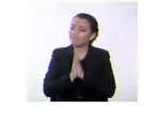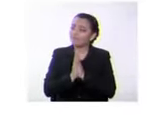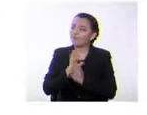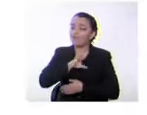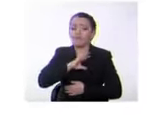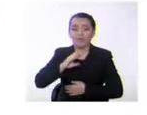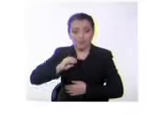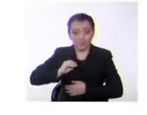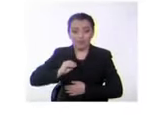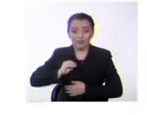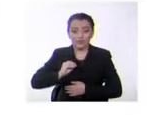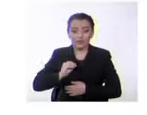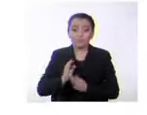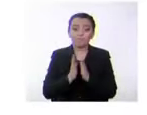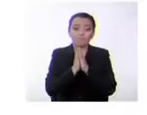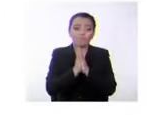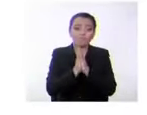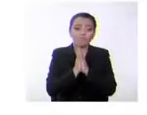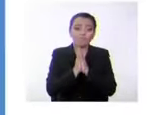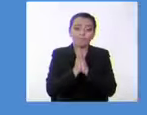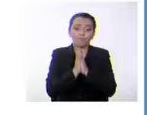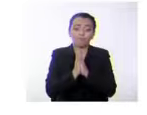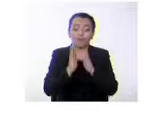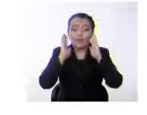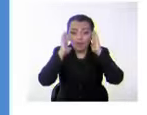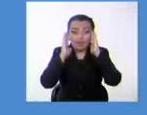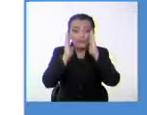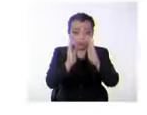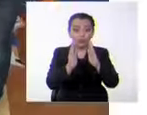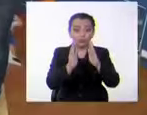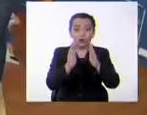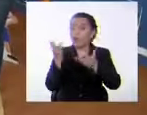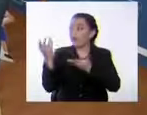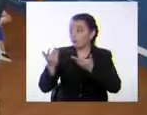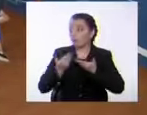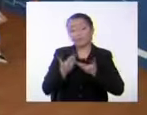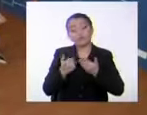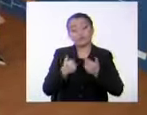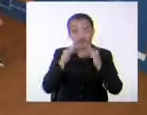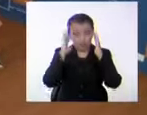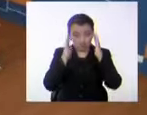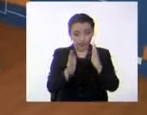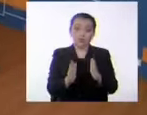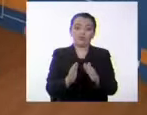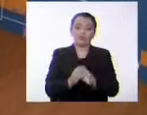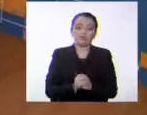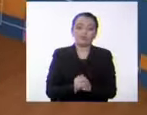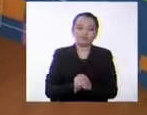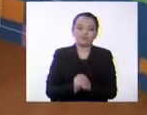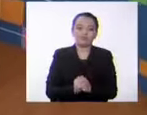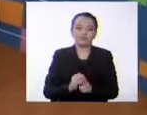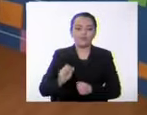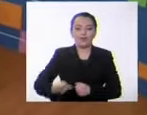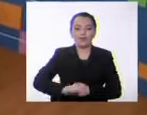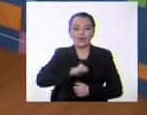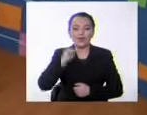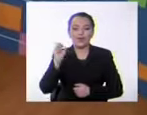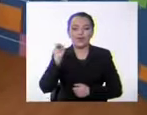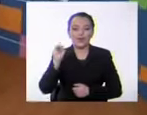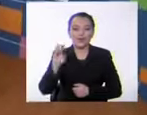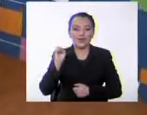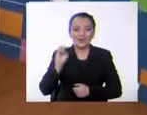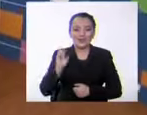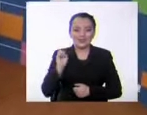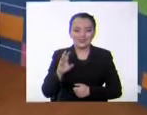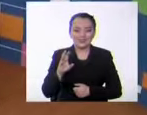silencio para que puedan poner atención a lo que vamos a decir. Además, otra de las recomendaciones importantes es que no